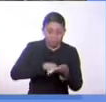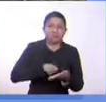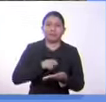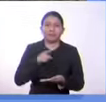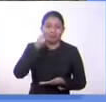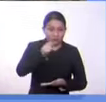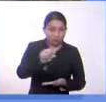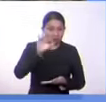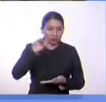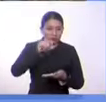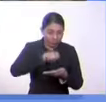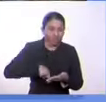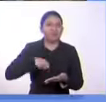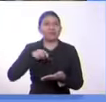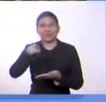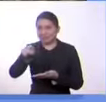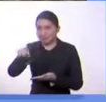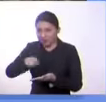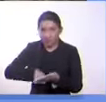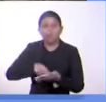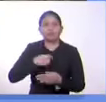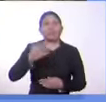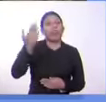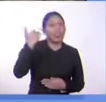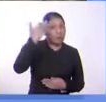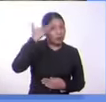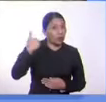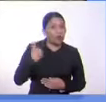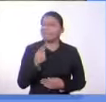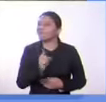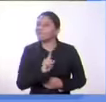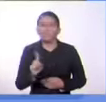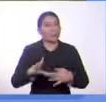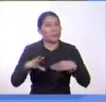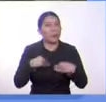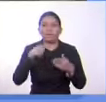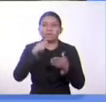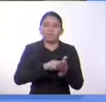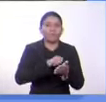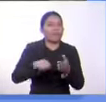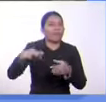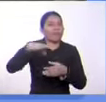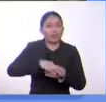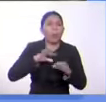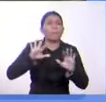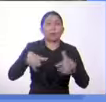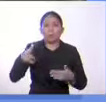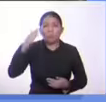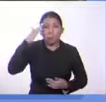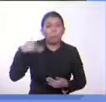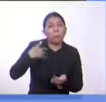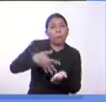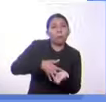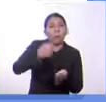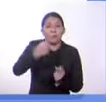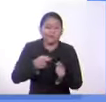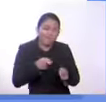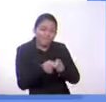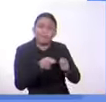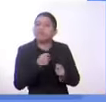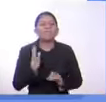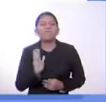podía manipular el pensamiento de la mujer y que no se le podía dar mucha apertura. Pero empiezan las promulgaciones